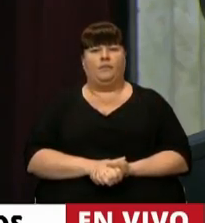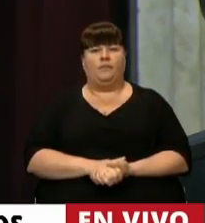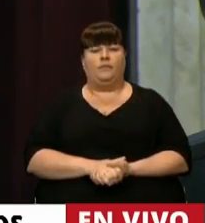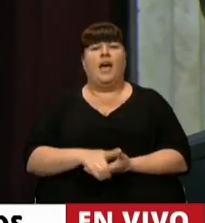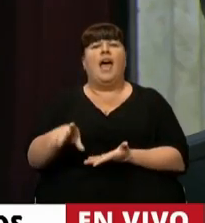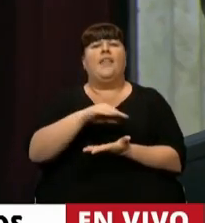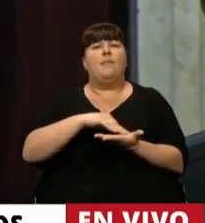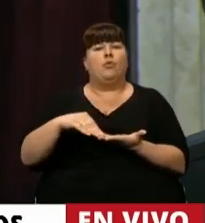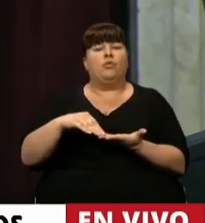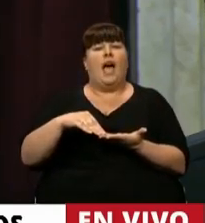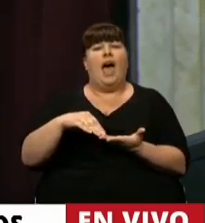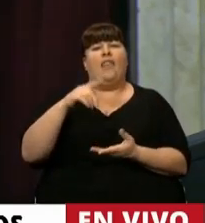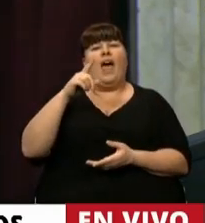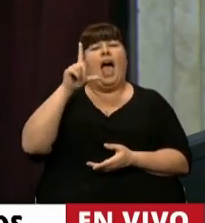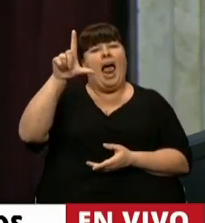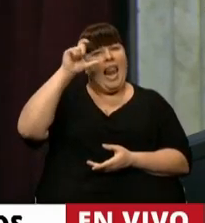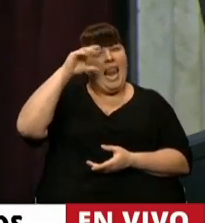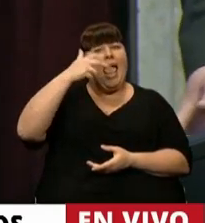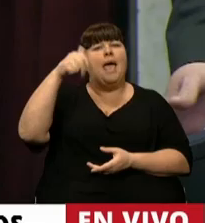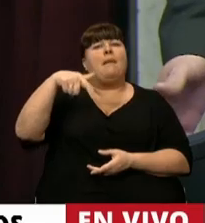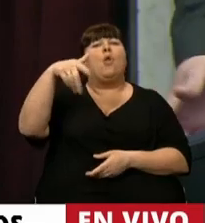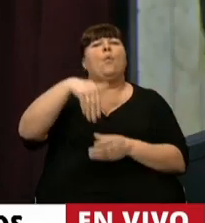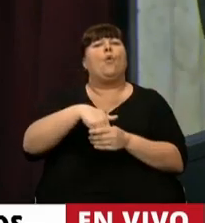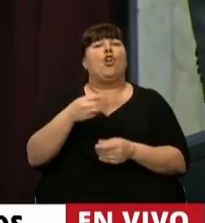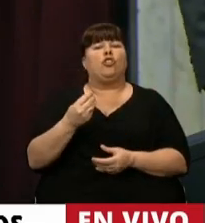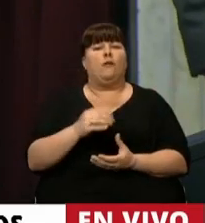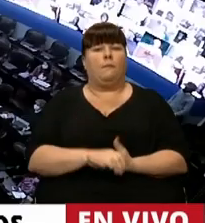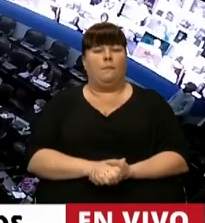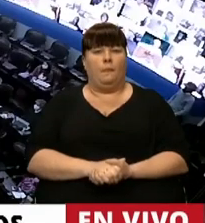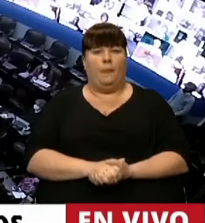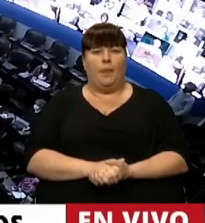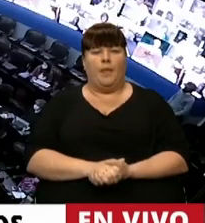diputada maría lucila el lema en el sentido de su voto